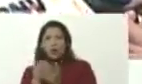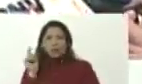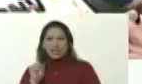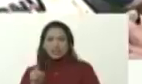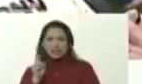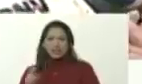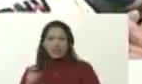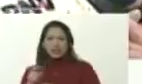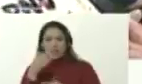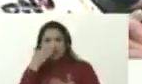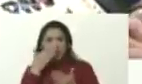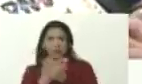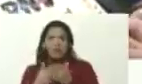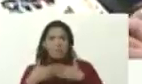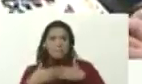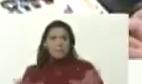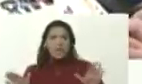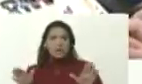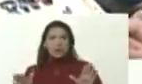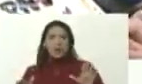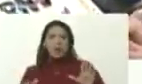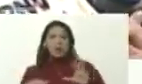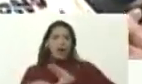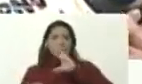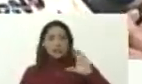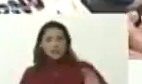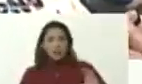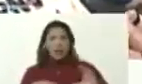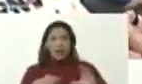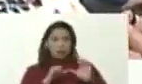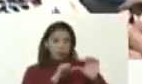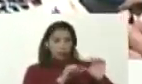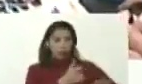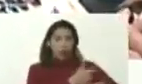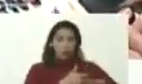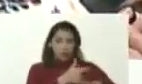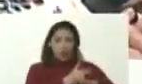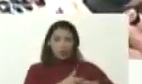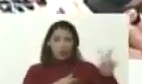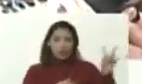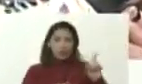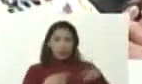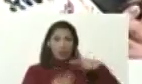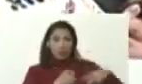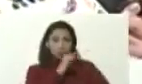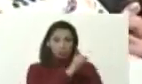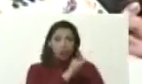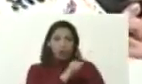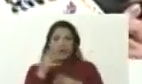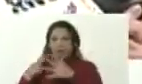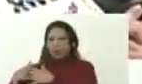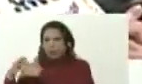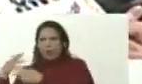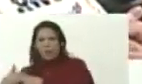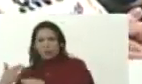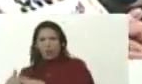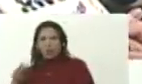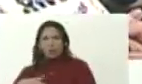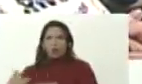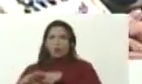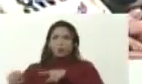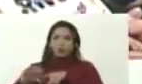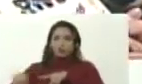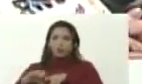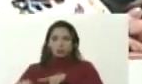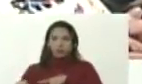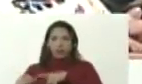Caribe. Mientras gobierne la revolución, ellos no van a poder tener ese frente abierto. Estados Unidos, el petróleo y los demás, porque son jalamecates de Estados Unidos. Pues hay